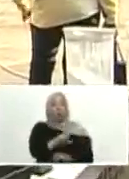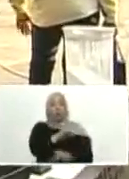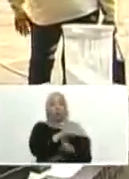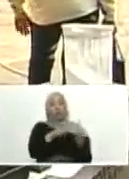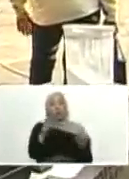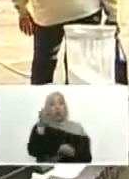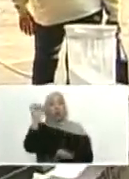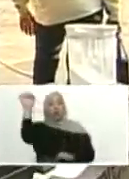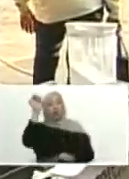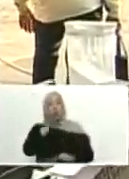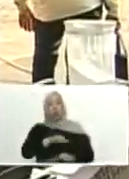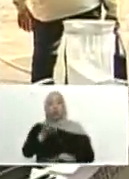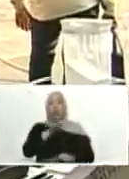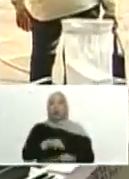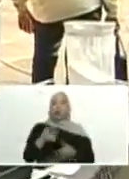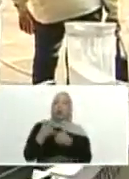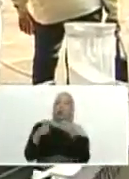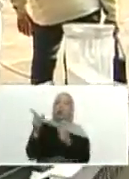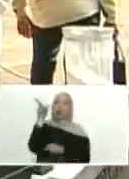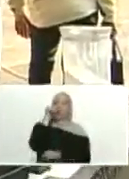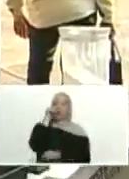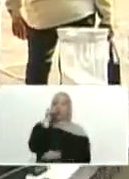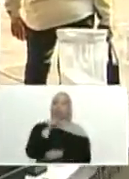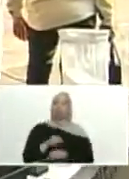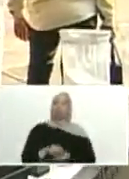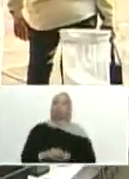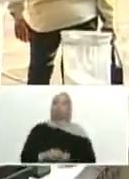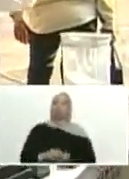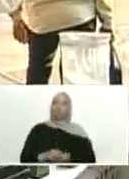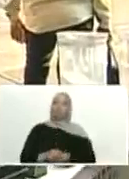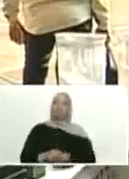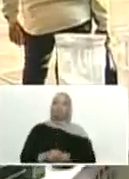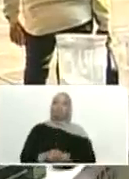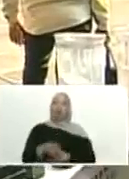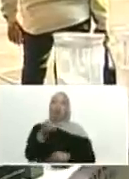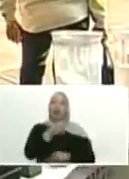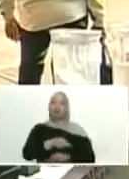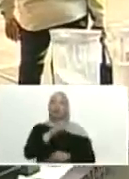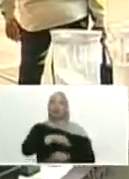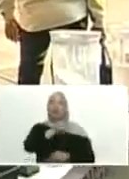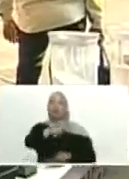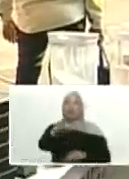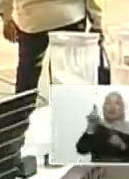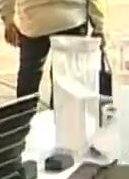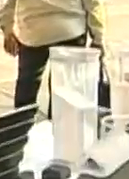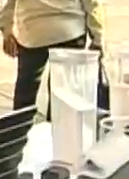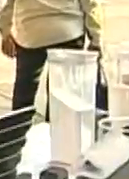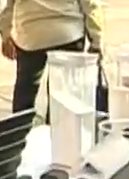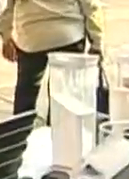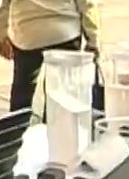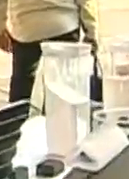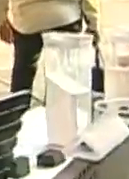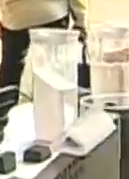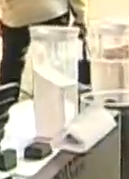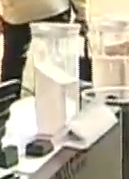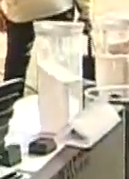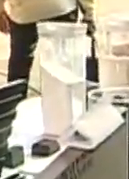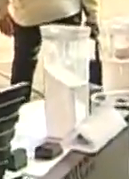al hombre a la mujer al colectivo a la sociedad y tú lo has dicho